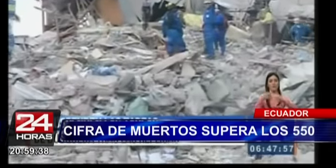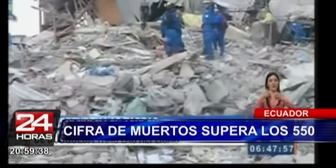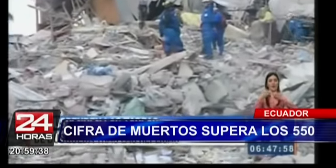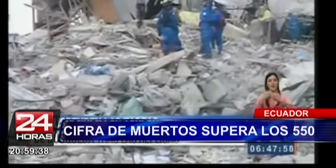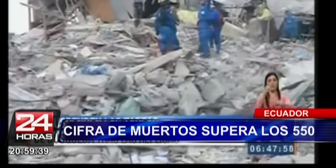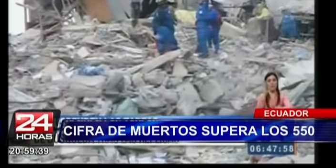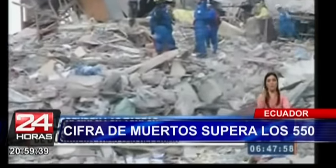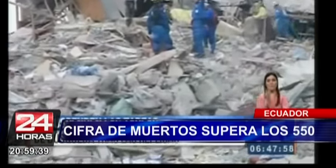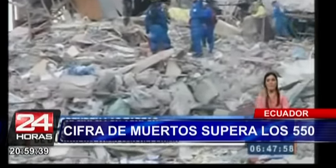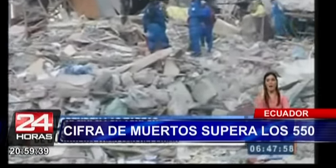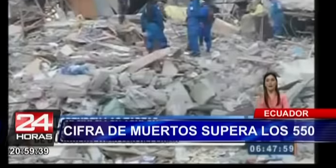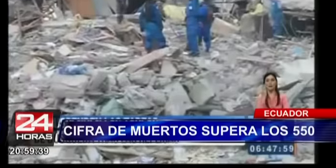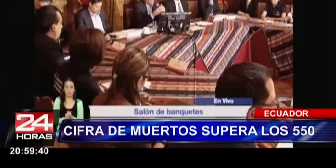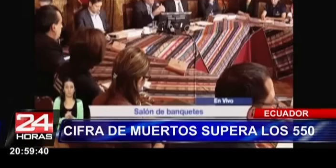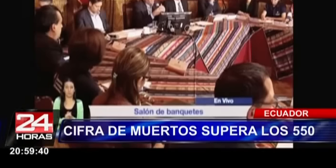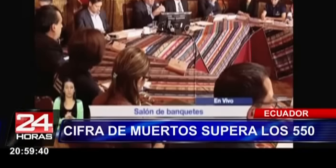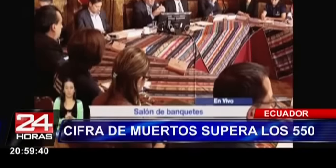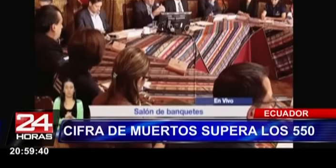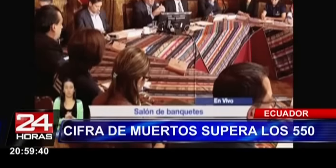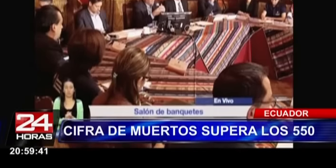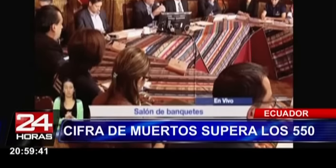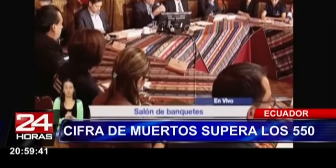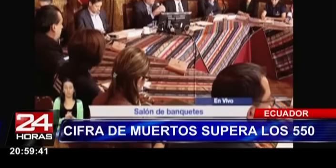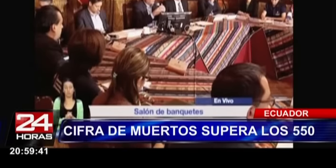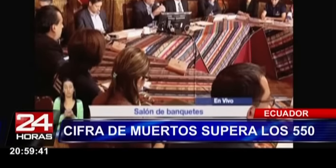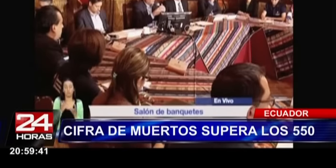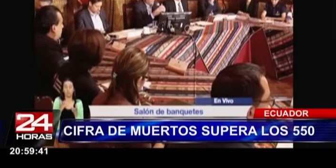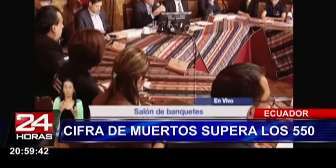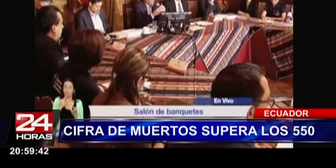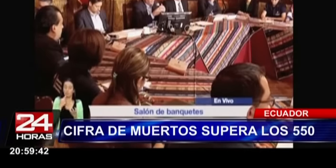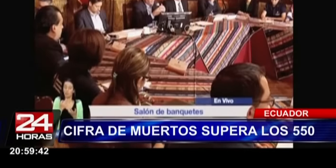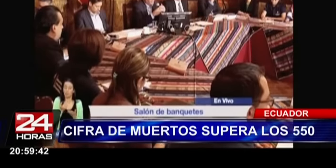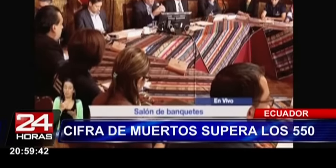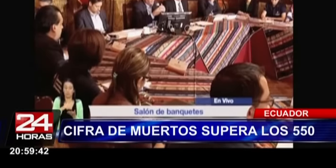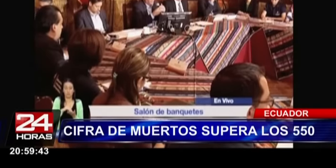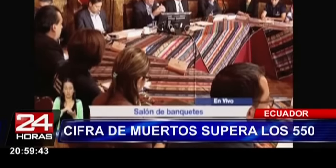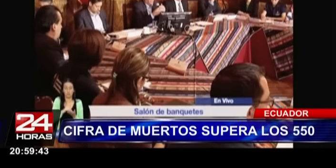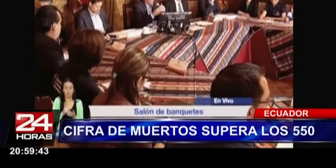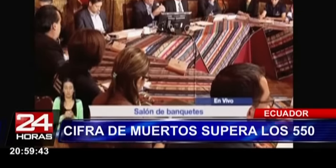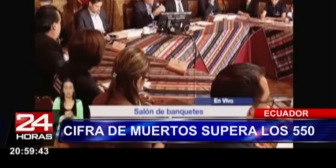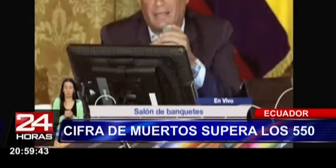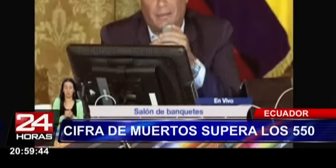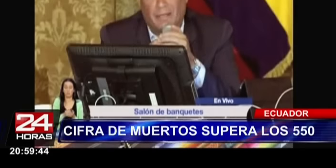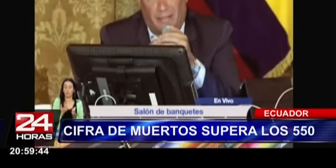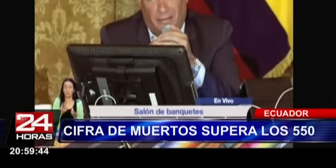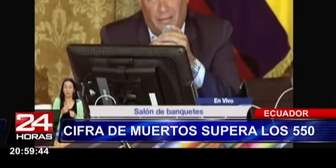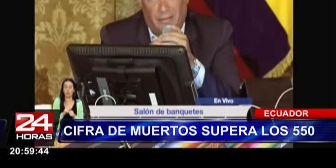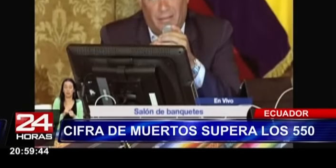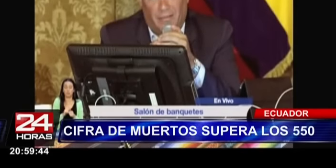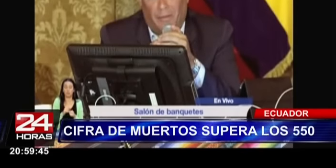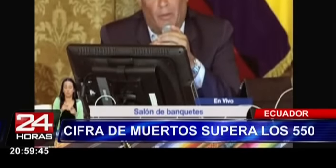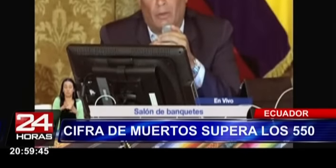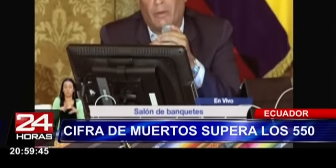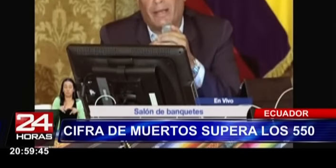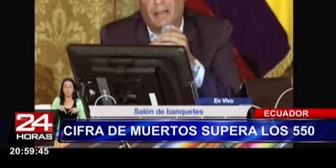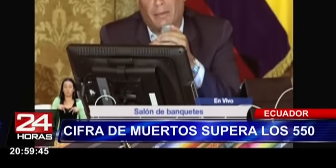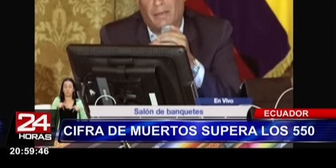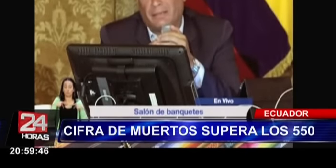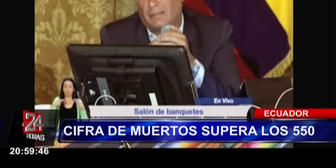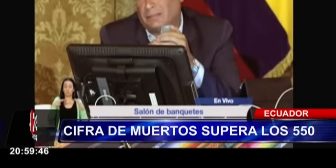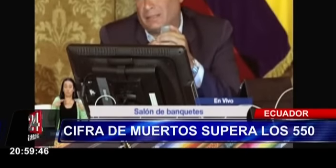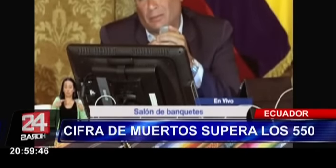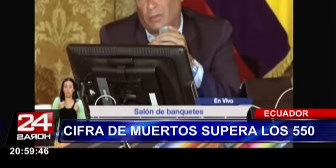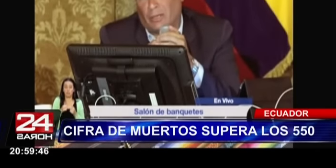búsqueda de los cadáveres. Insisto, hay etapas, ¿no? Hay las horas críticas en que hay esperanza de vida, pero luego